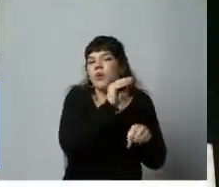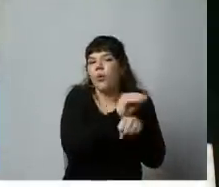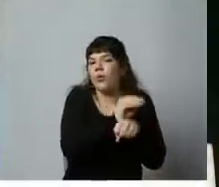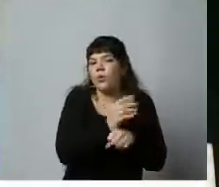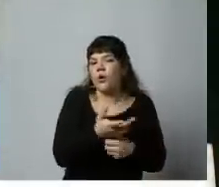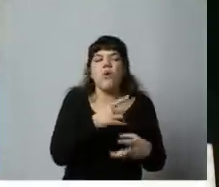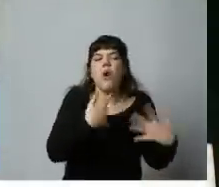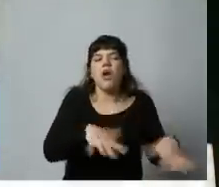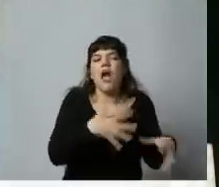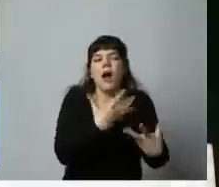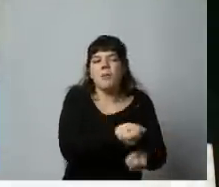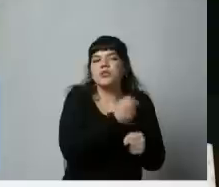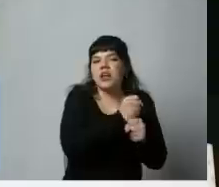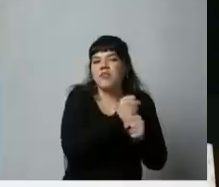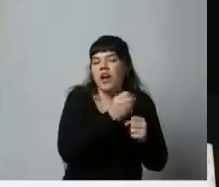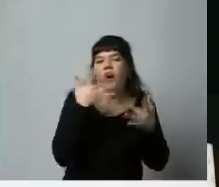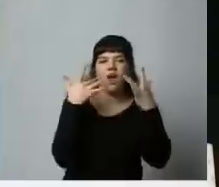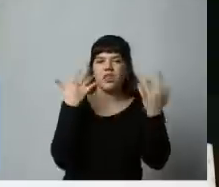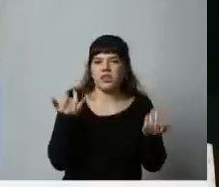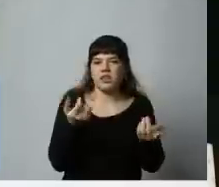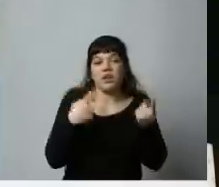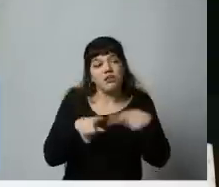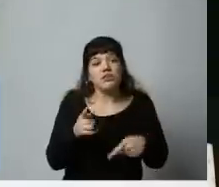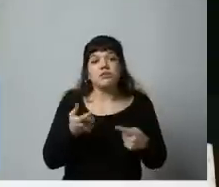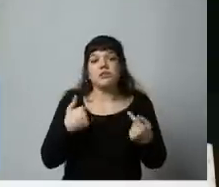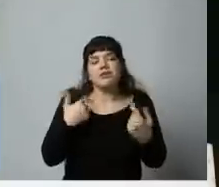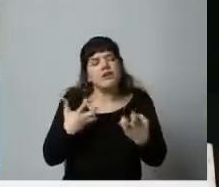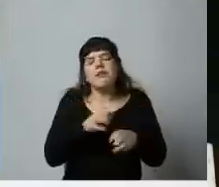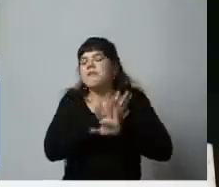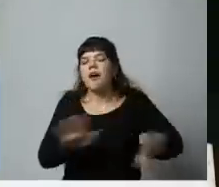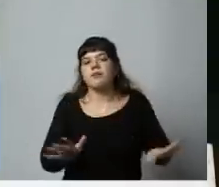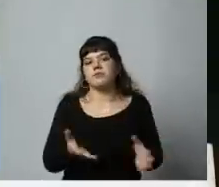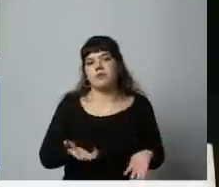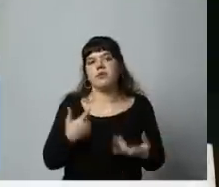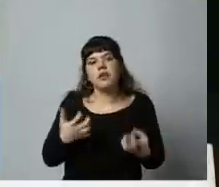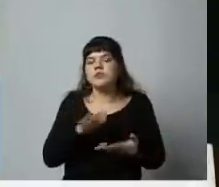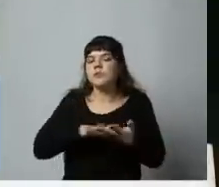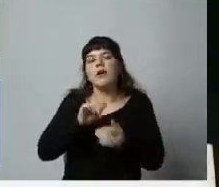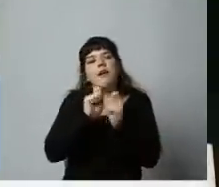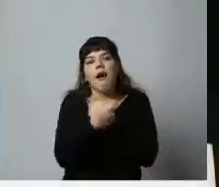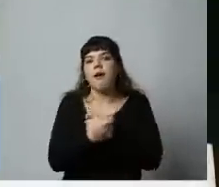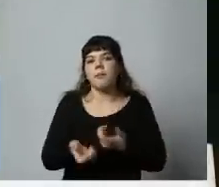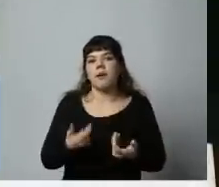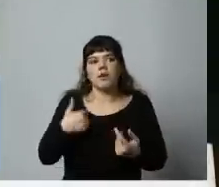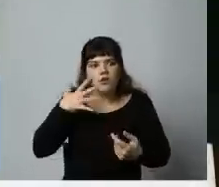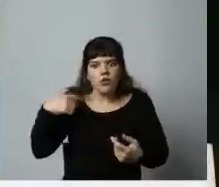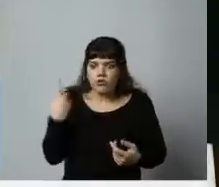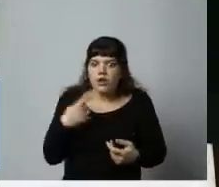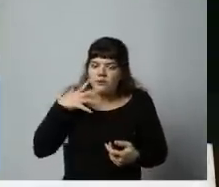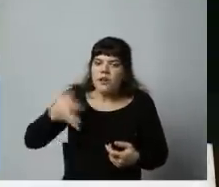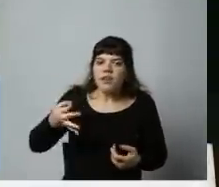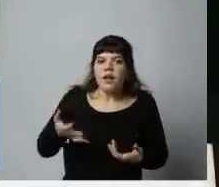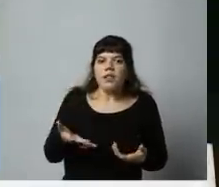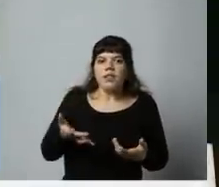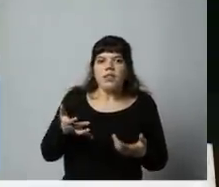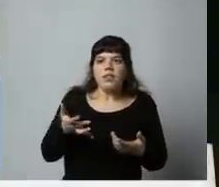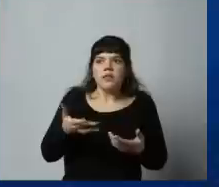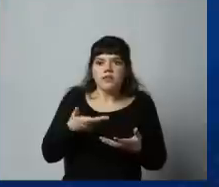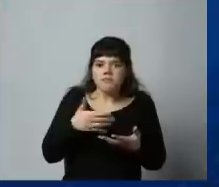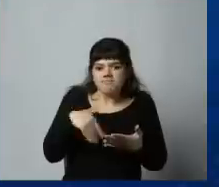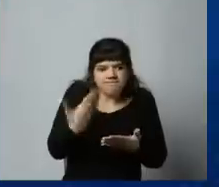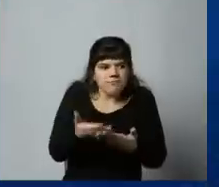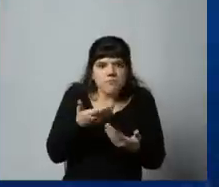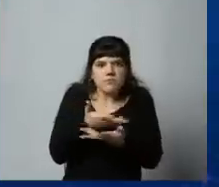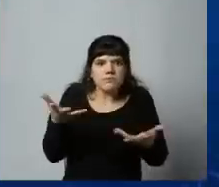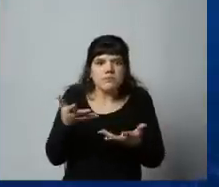del artista y creo que hay que decir basta y creo que es momento de que nosotros realmente pongamos la esta